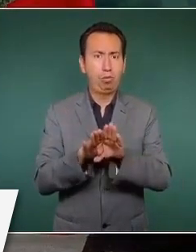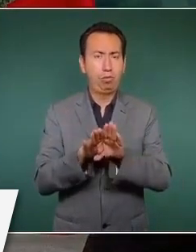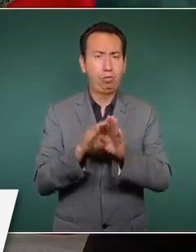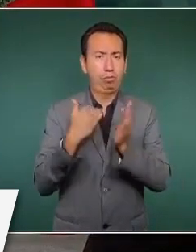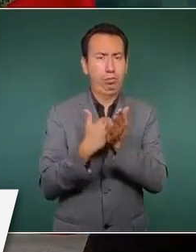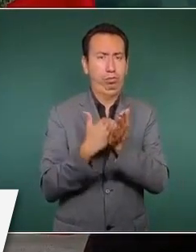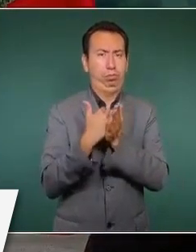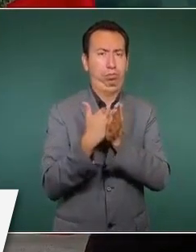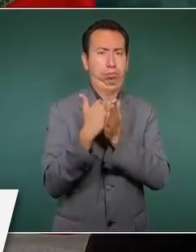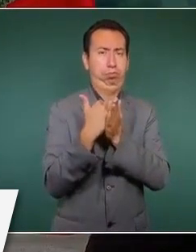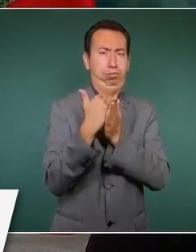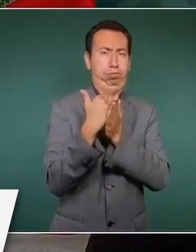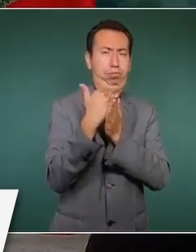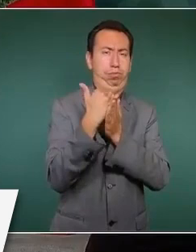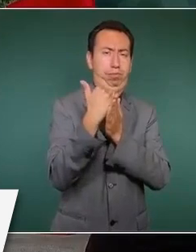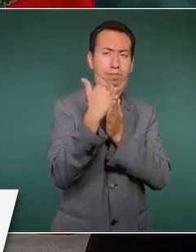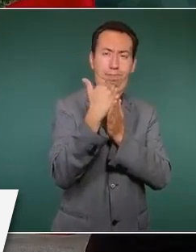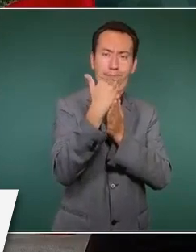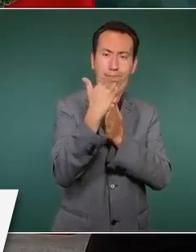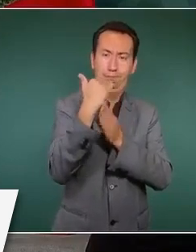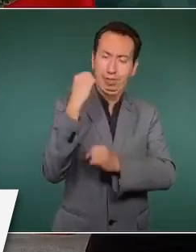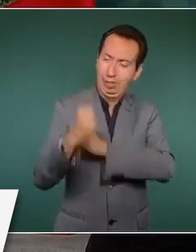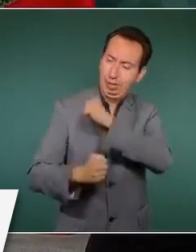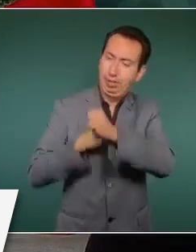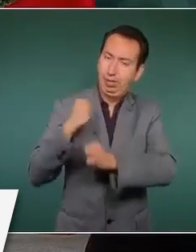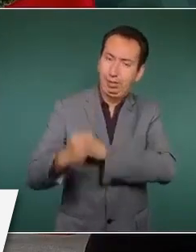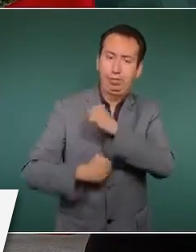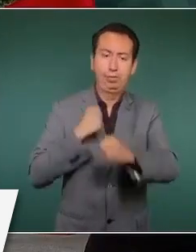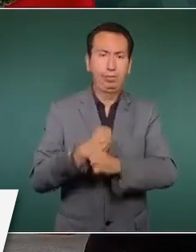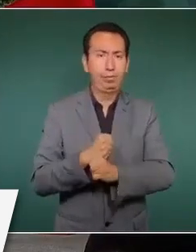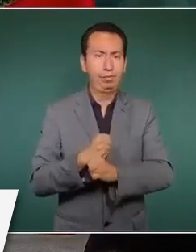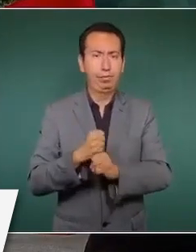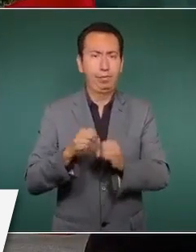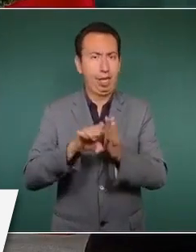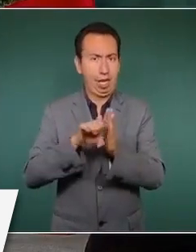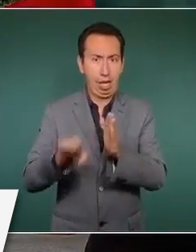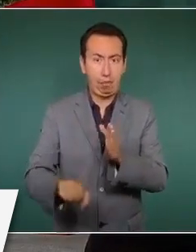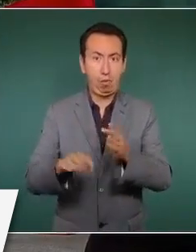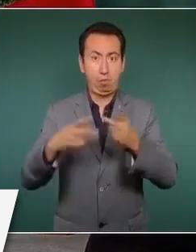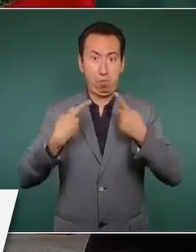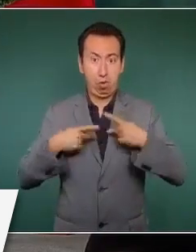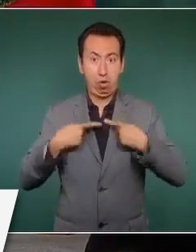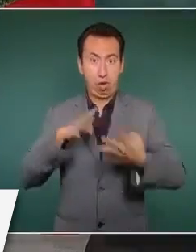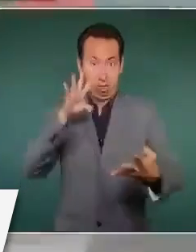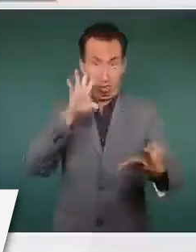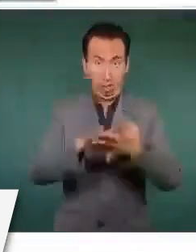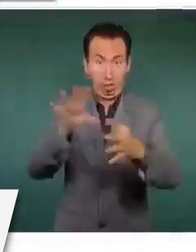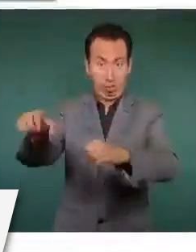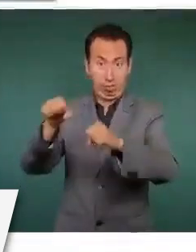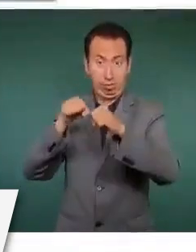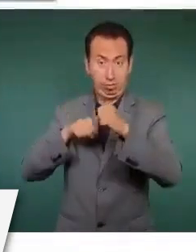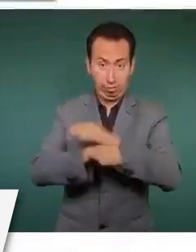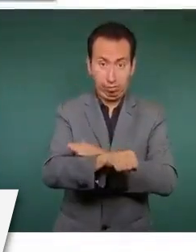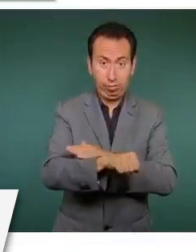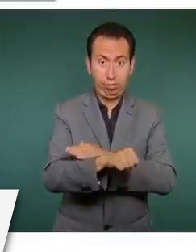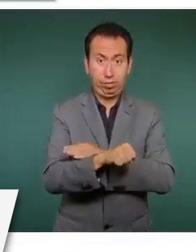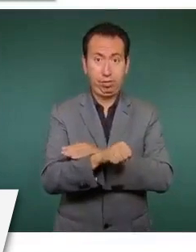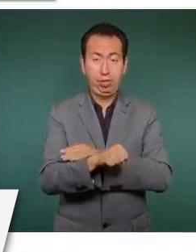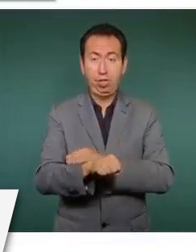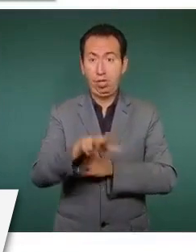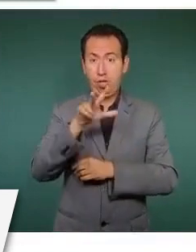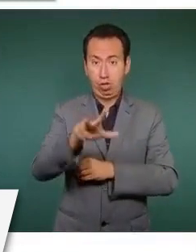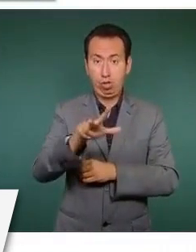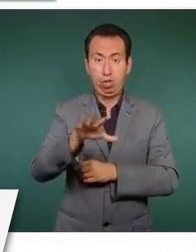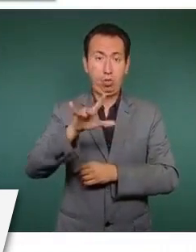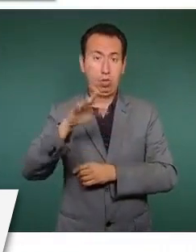a través de los años. Aquí tenemos, por ejemplo, detenidos en el 18, 57, en